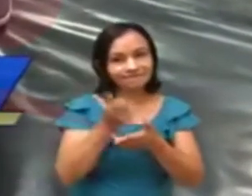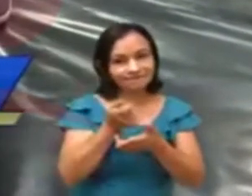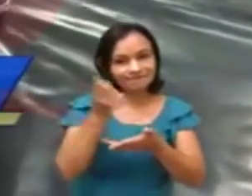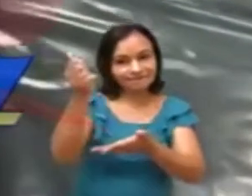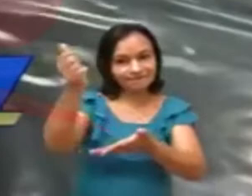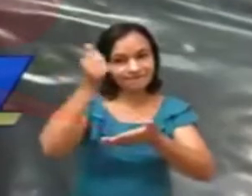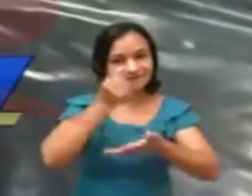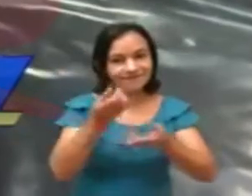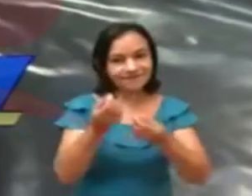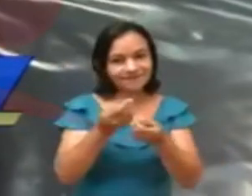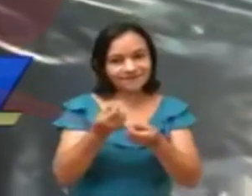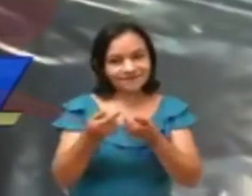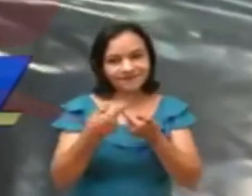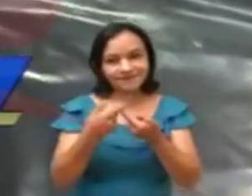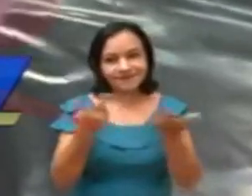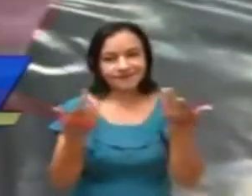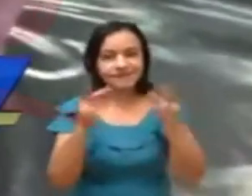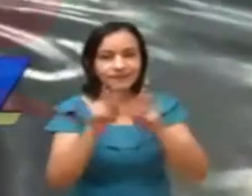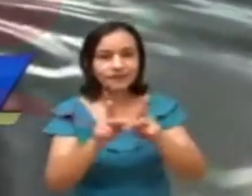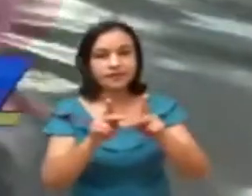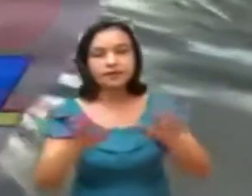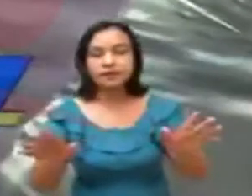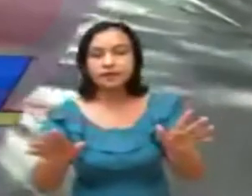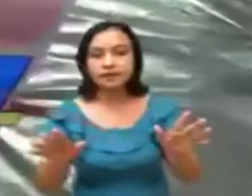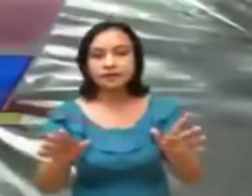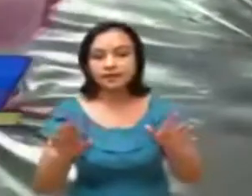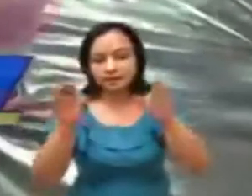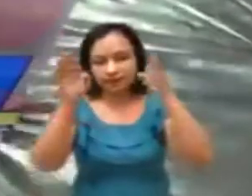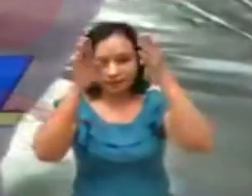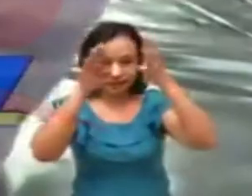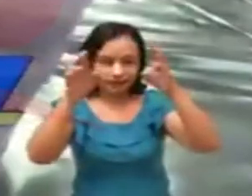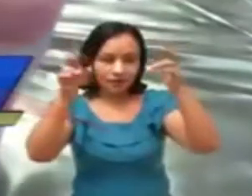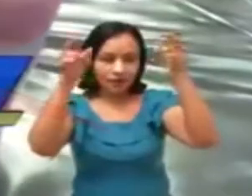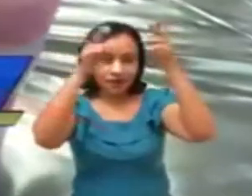plan aguinaldo. Tenemos el plan Navidades Familiares